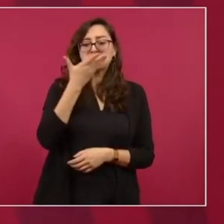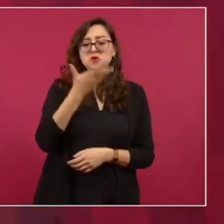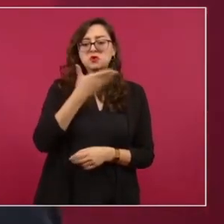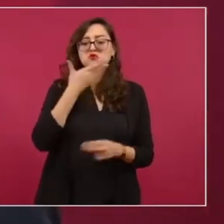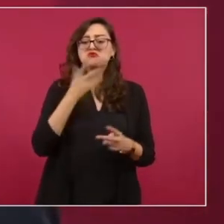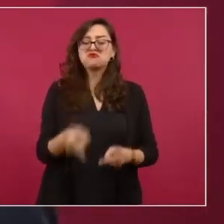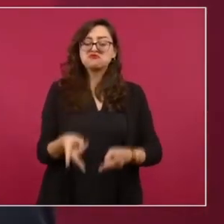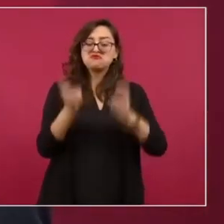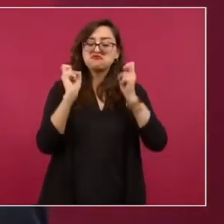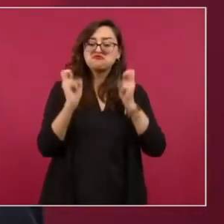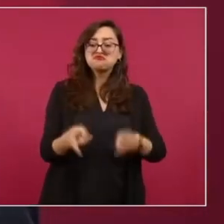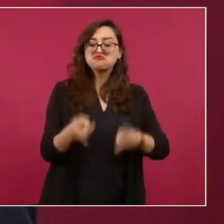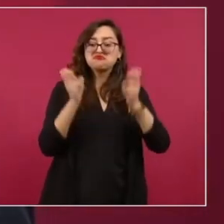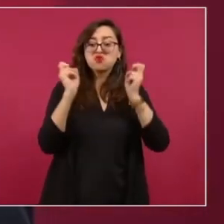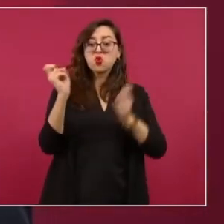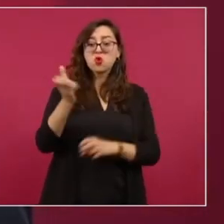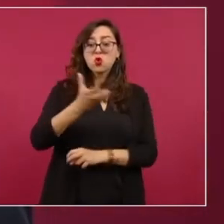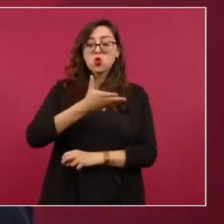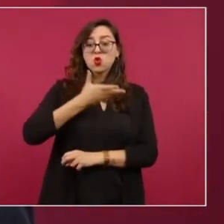tolerada.